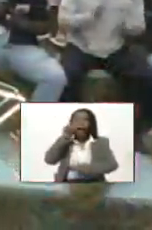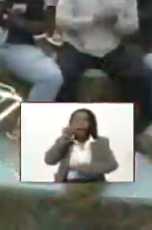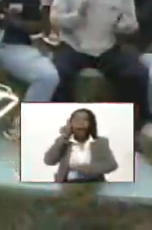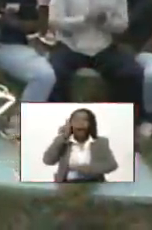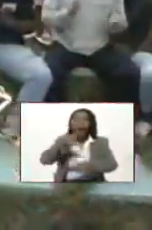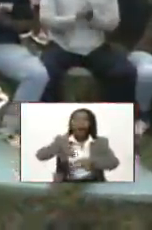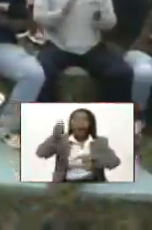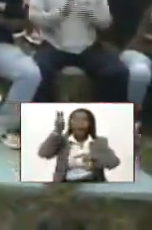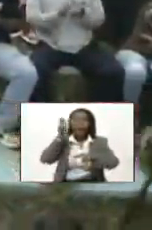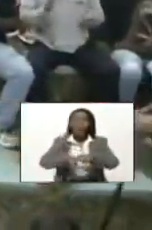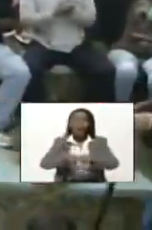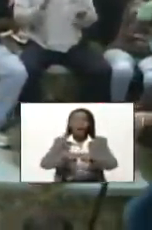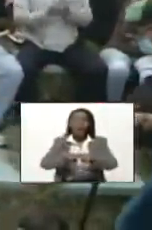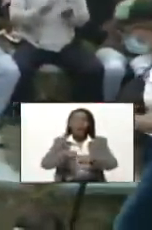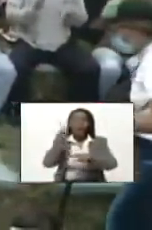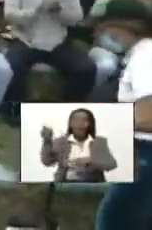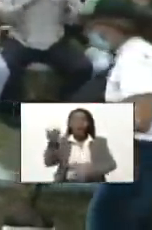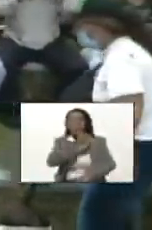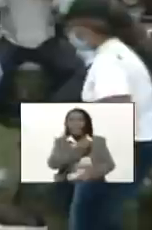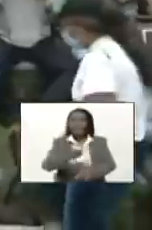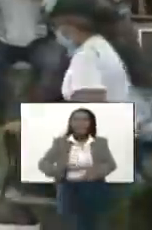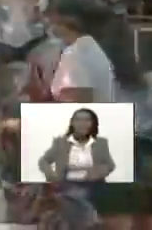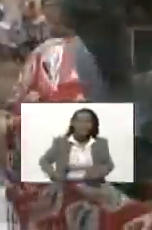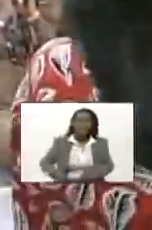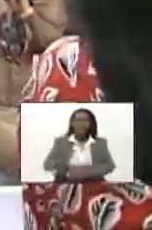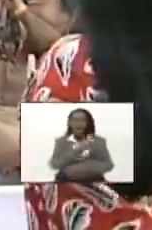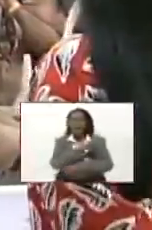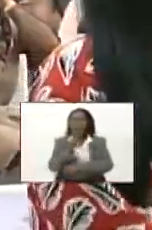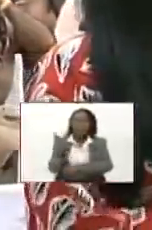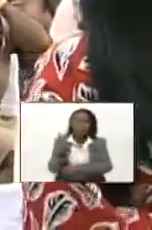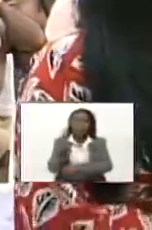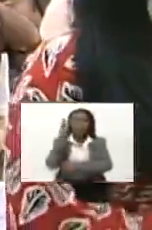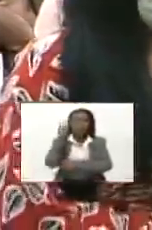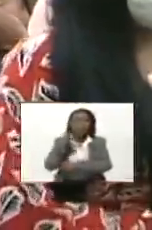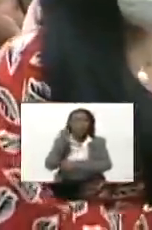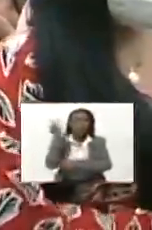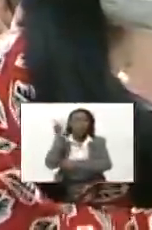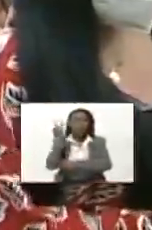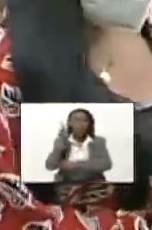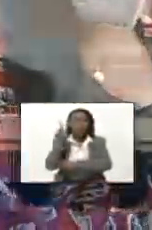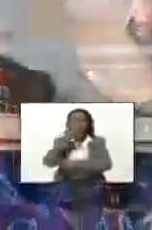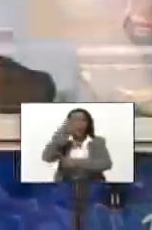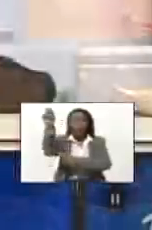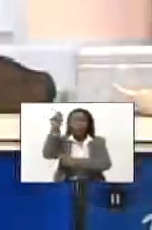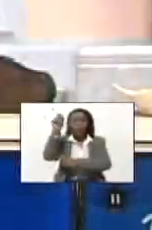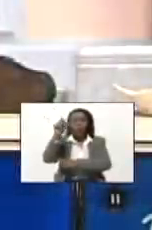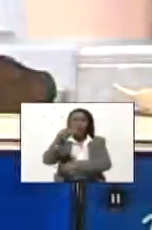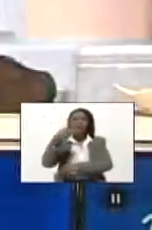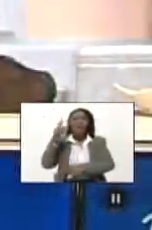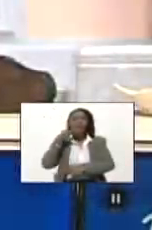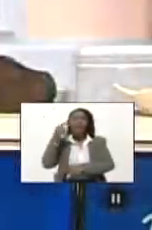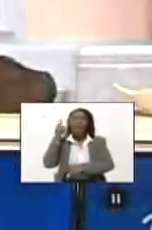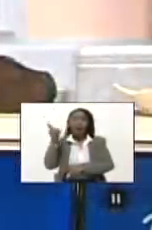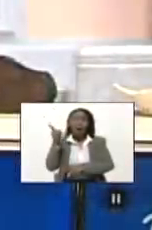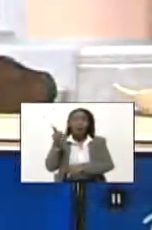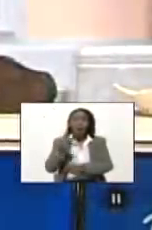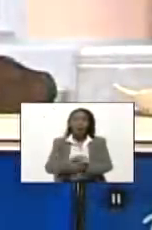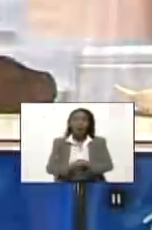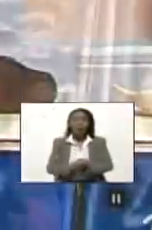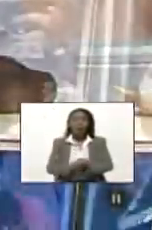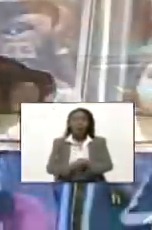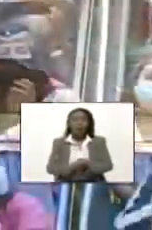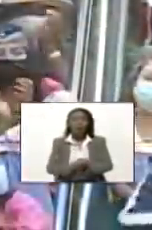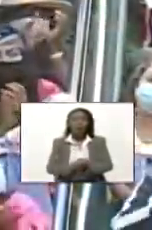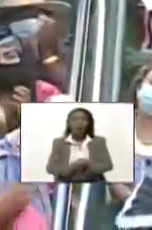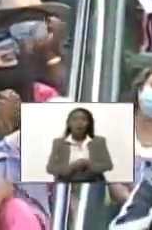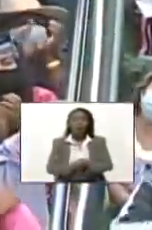está allí sentado, el presidente de la República, Nicolás Maduro. Y le dijeron,